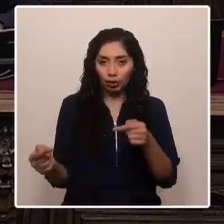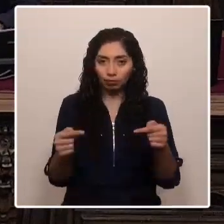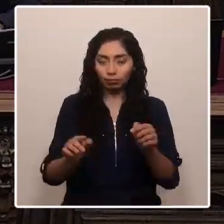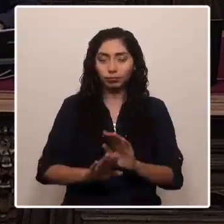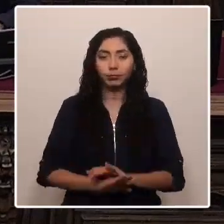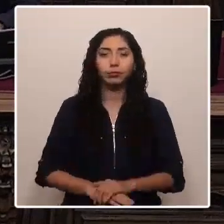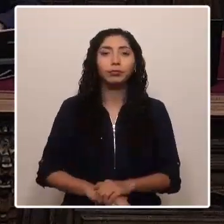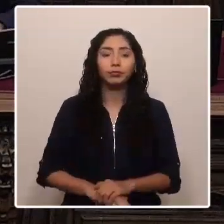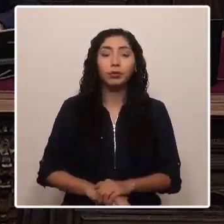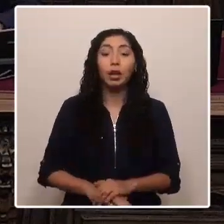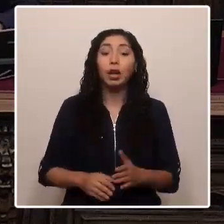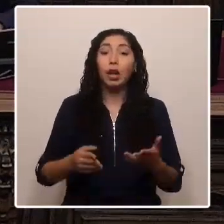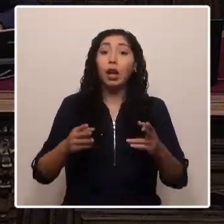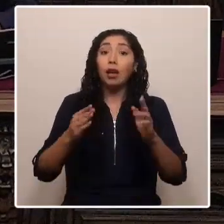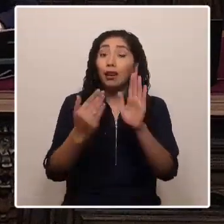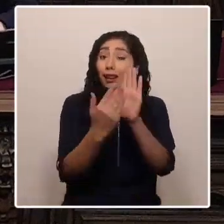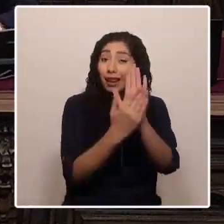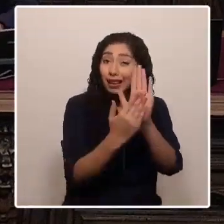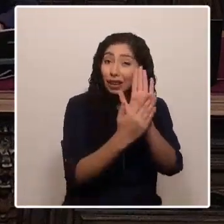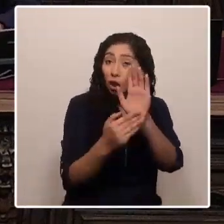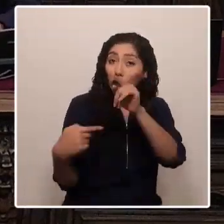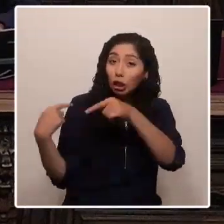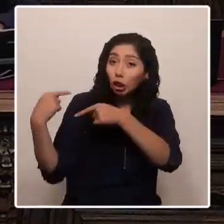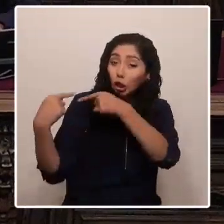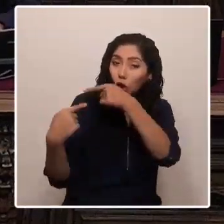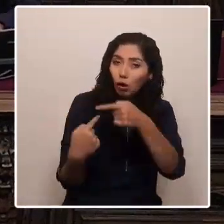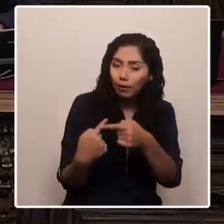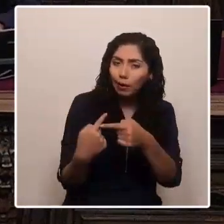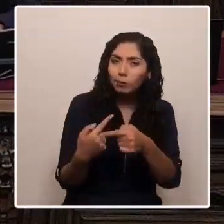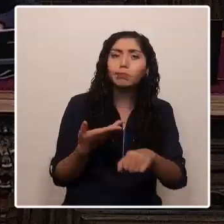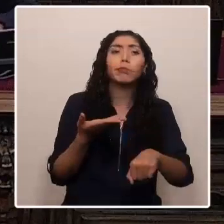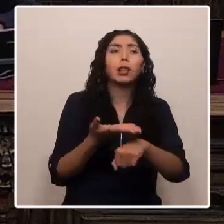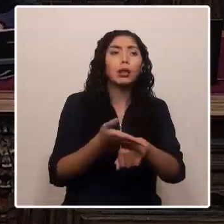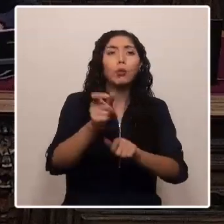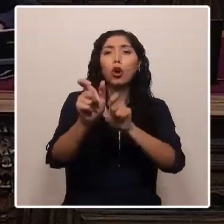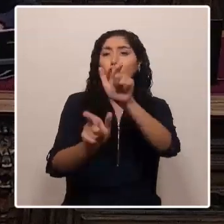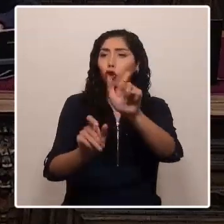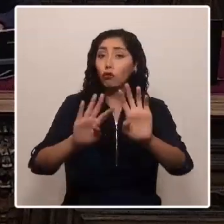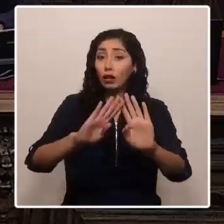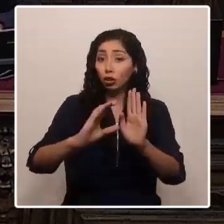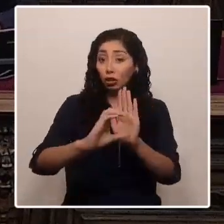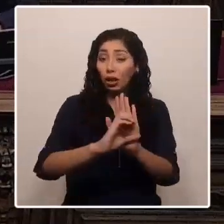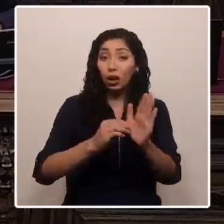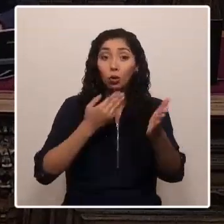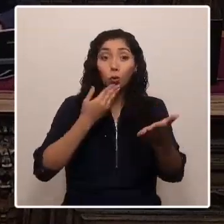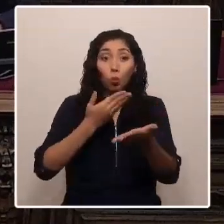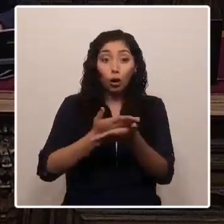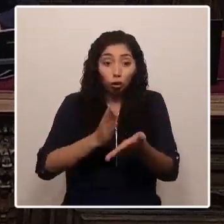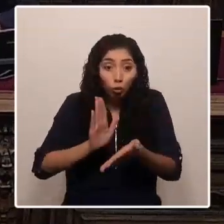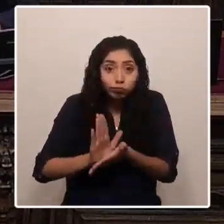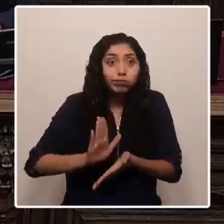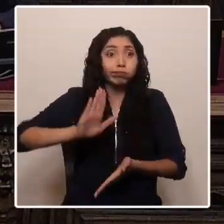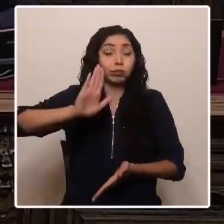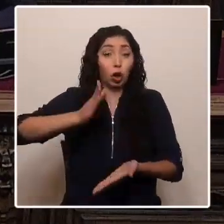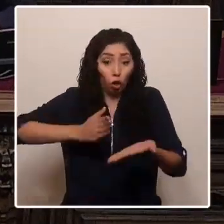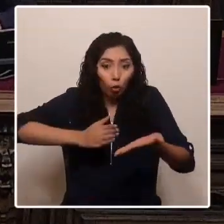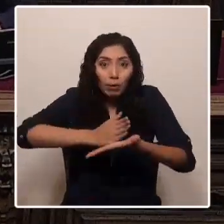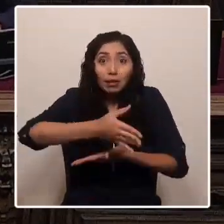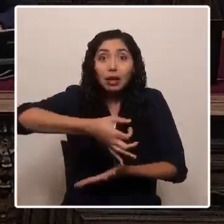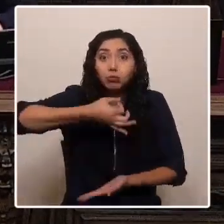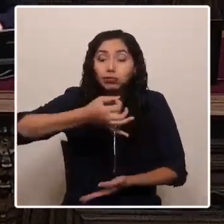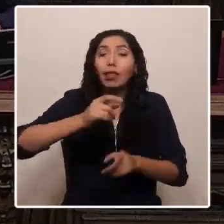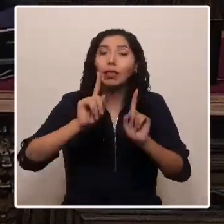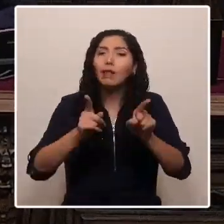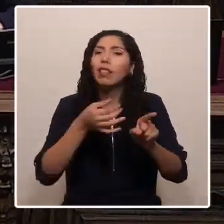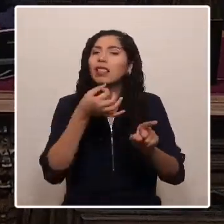Para efectos del registro histórico, solicitamos a las y los convencionales que al inicio de su intervención indiquen cuáles son los